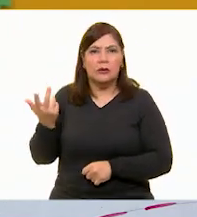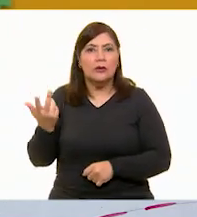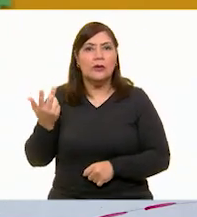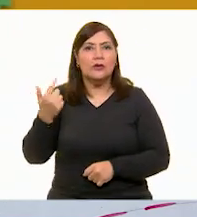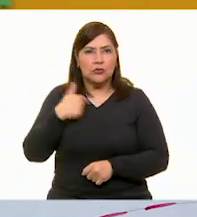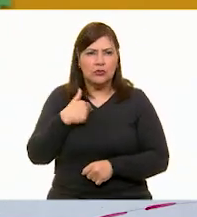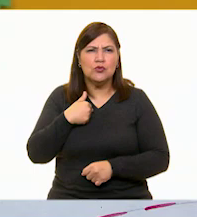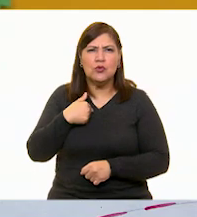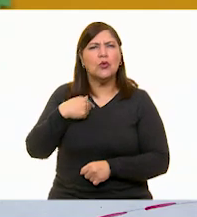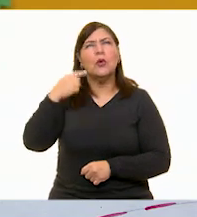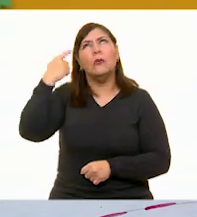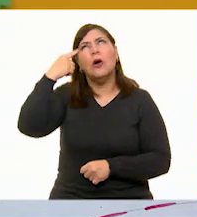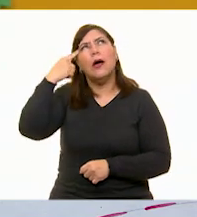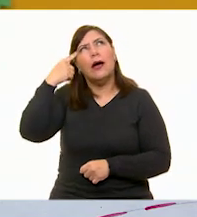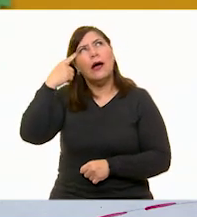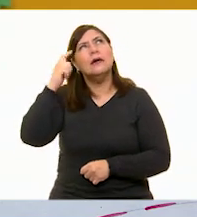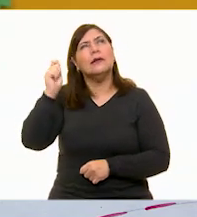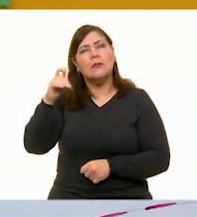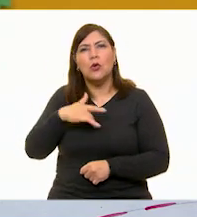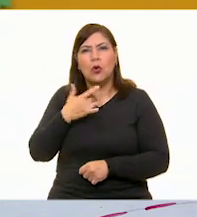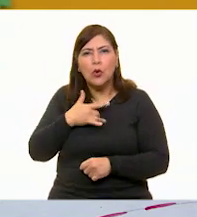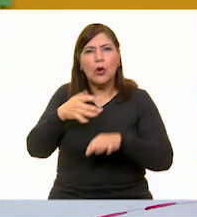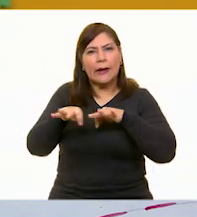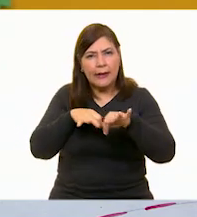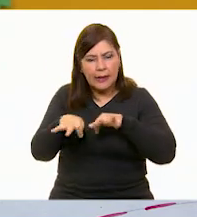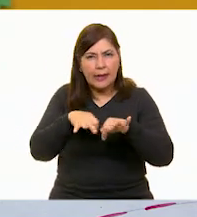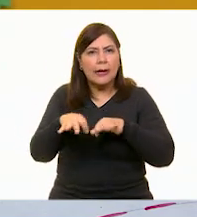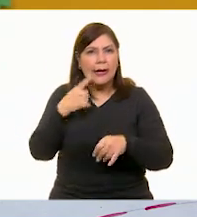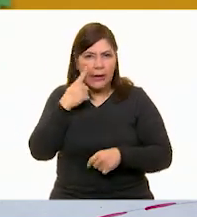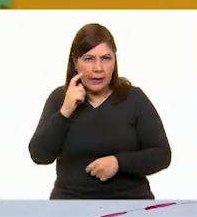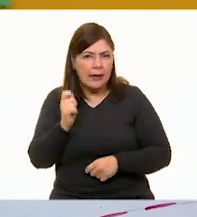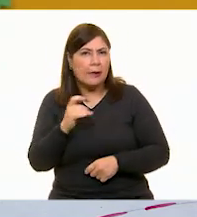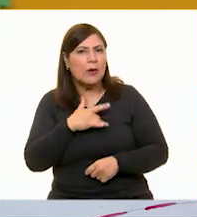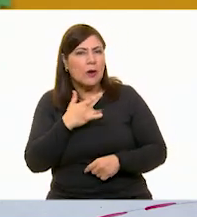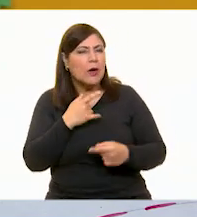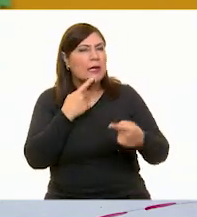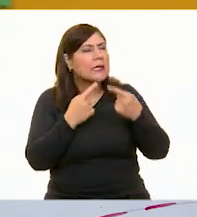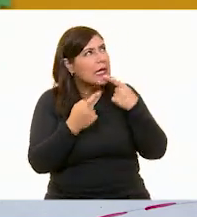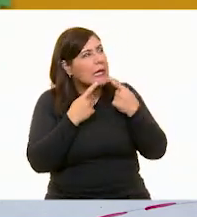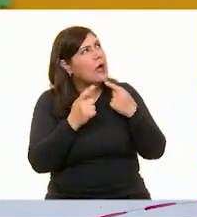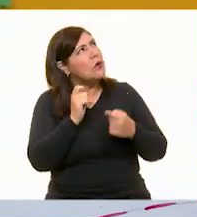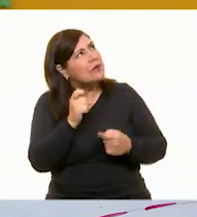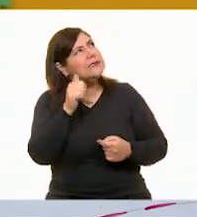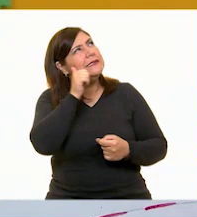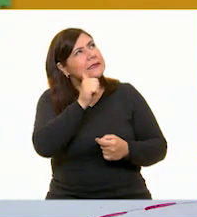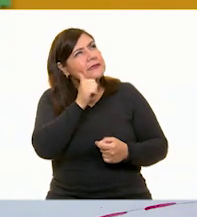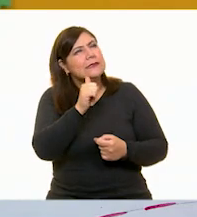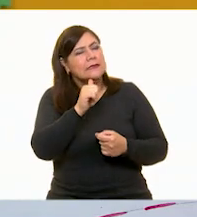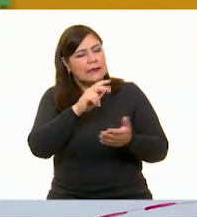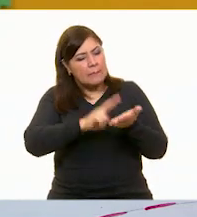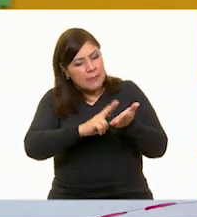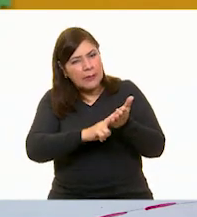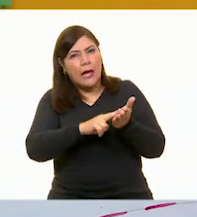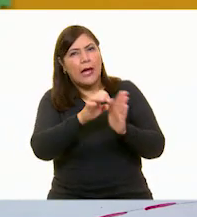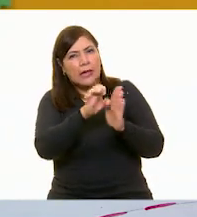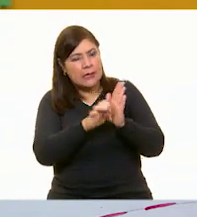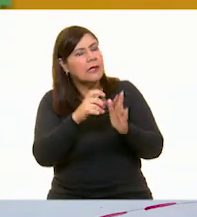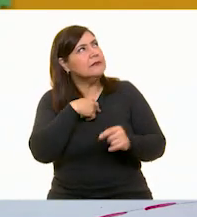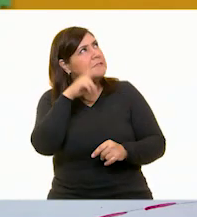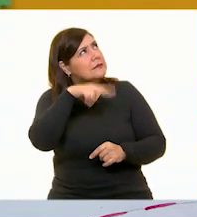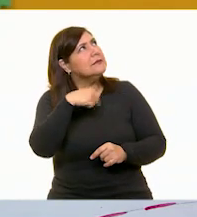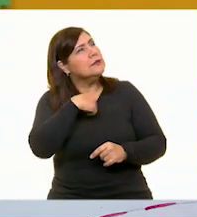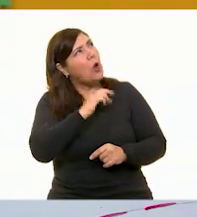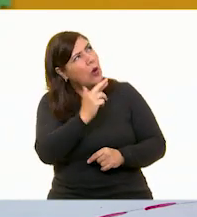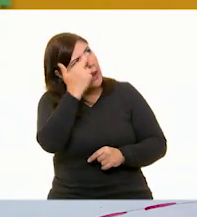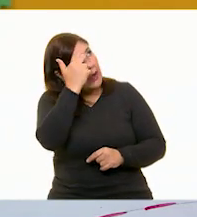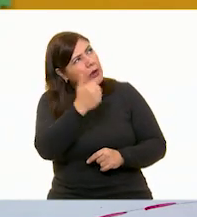Hemos colaborado en equipo en todos los diálogos de cívica y ética. Es cierto. Yo he aprendido mucho de